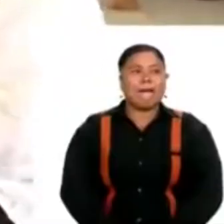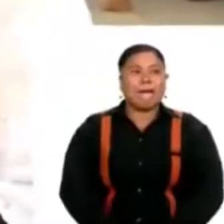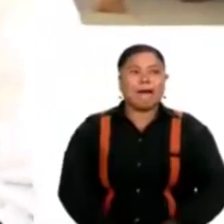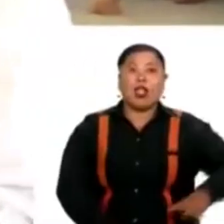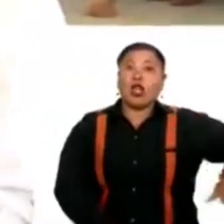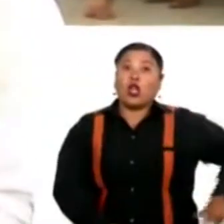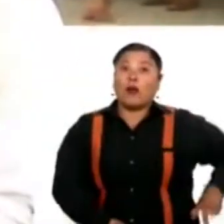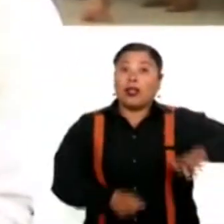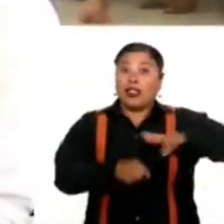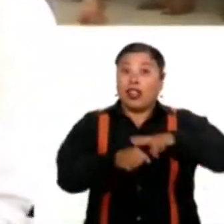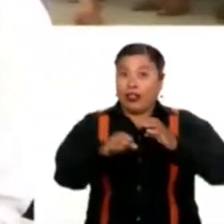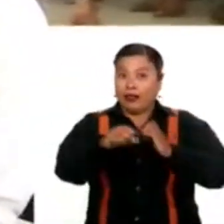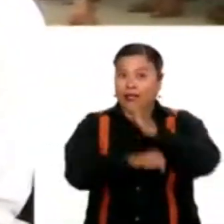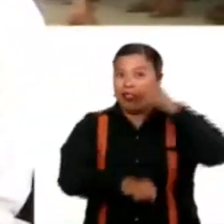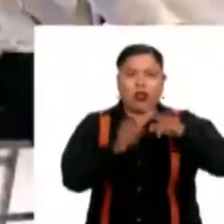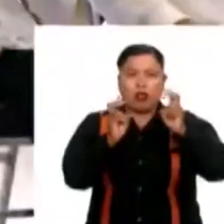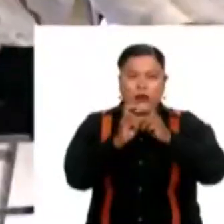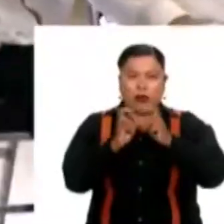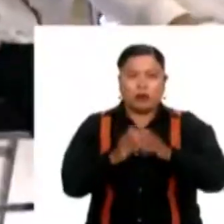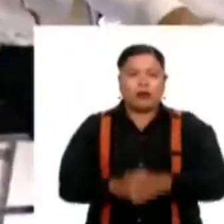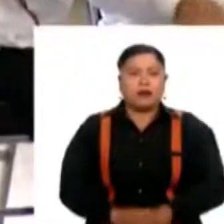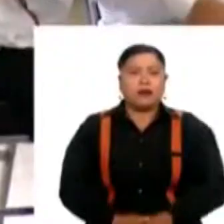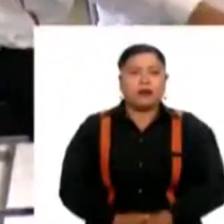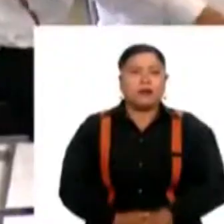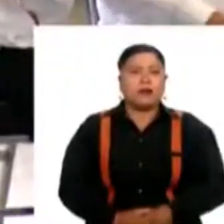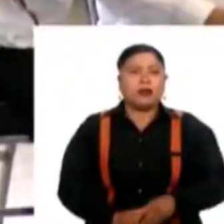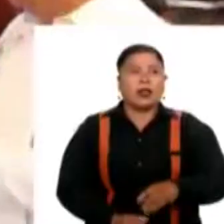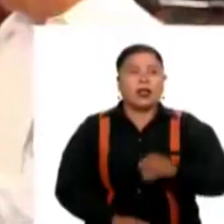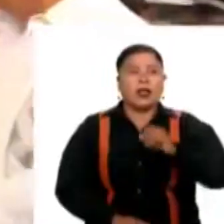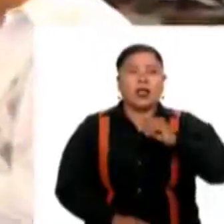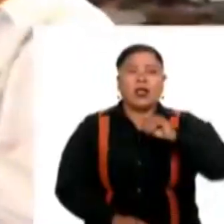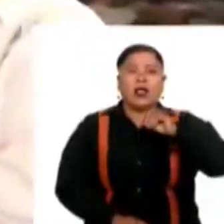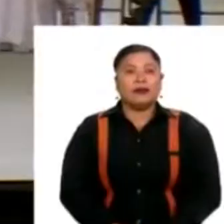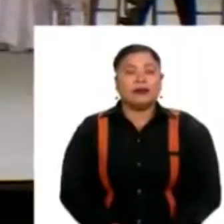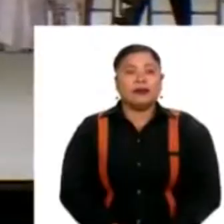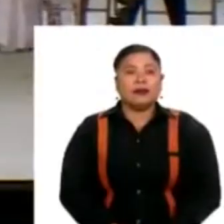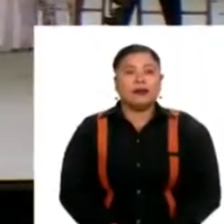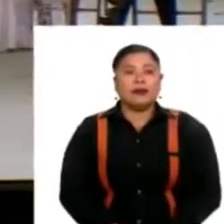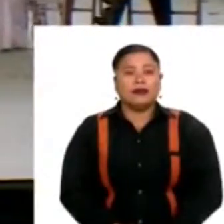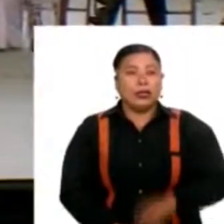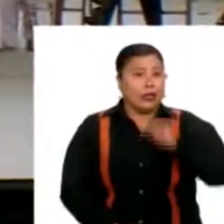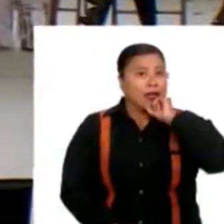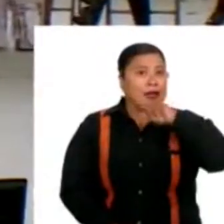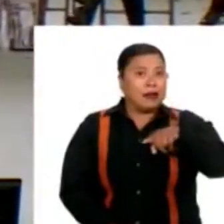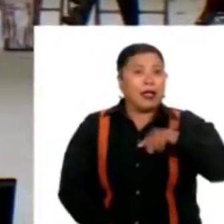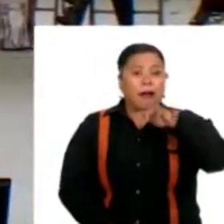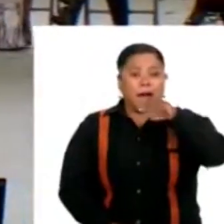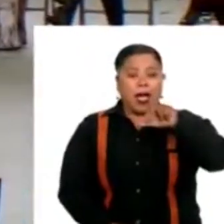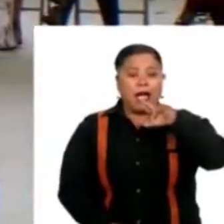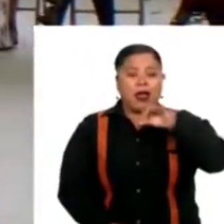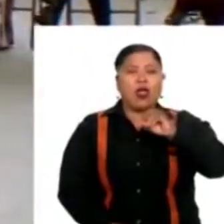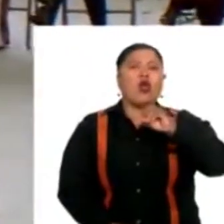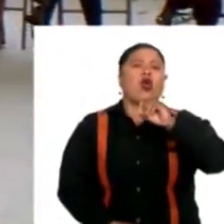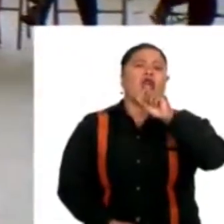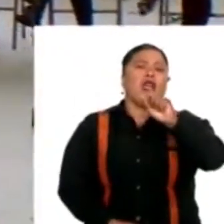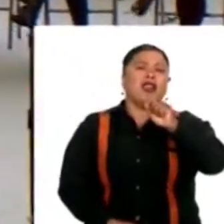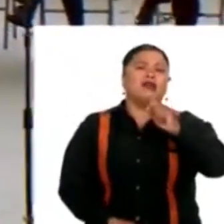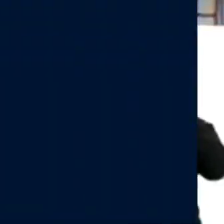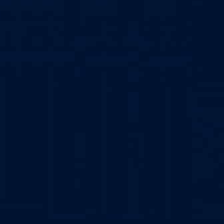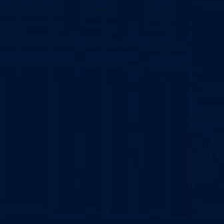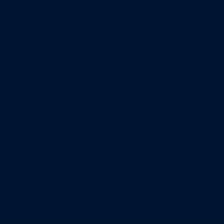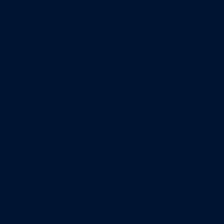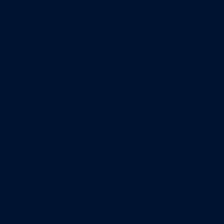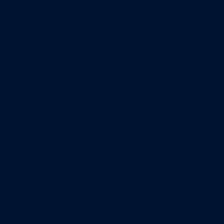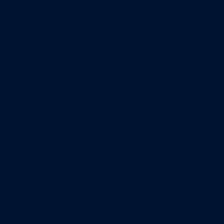nuevo gobernador de Oaxaca se reunió con presidentes municipales y homólogos de otros estados que también forman parte de la fuerza morenista.